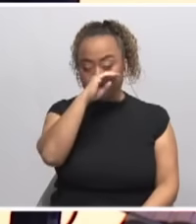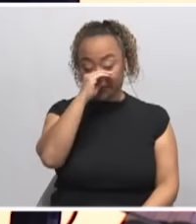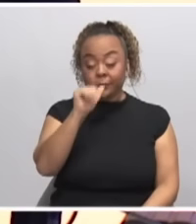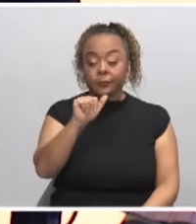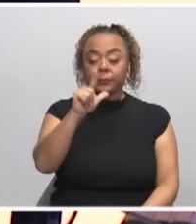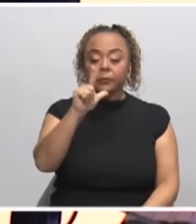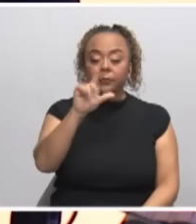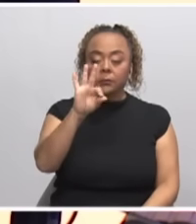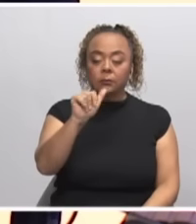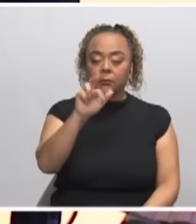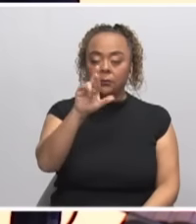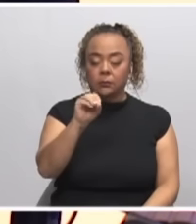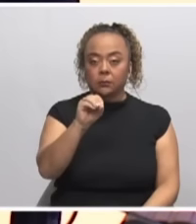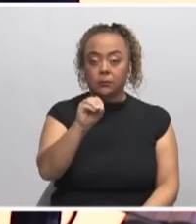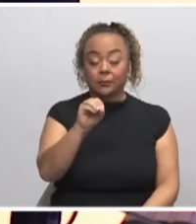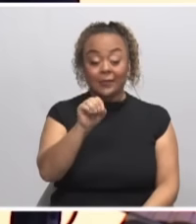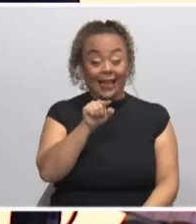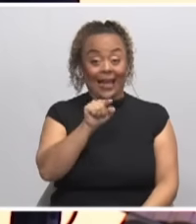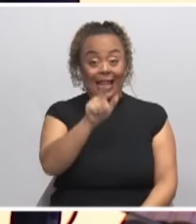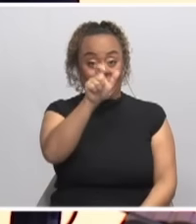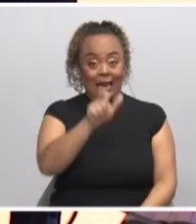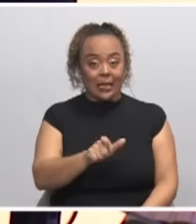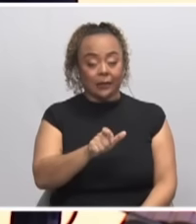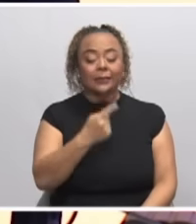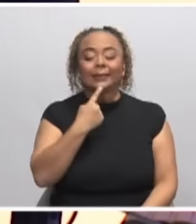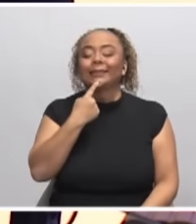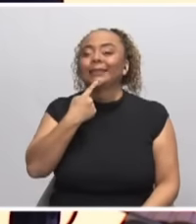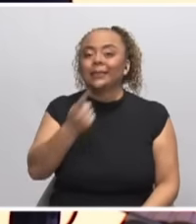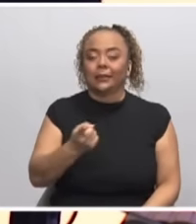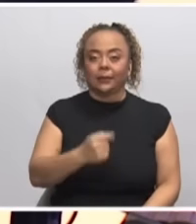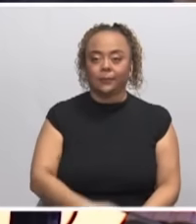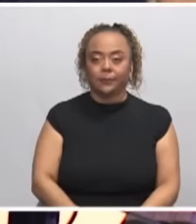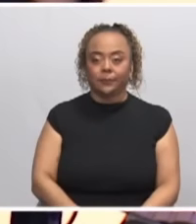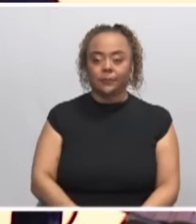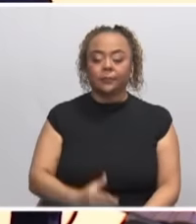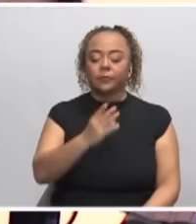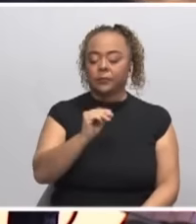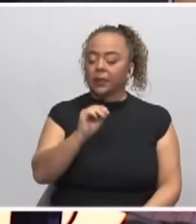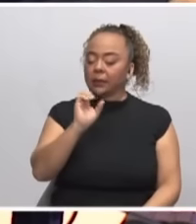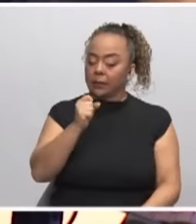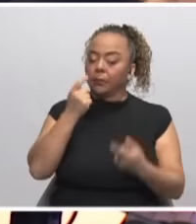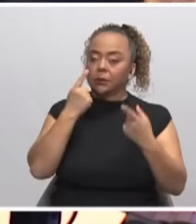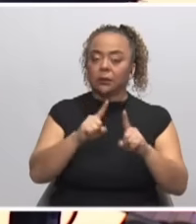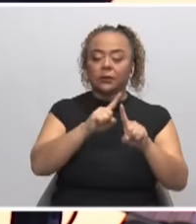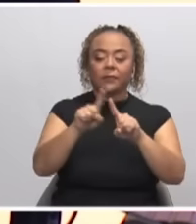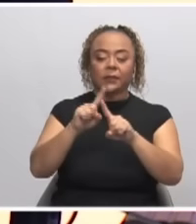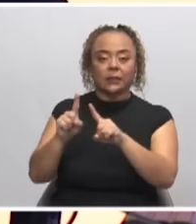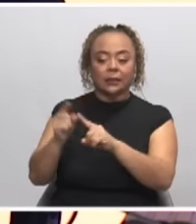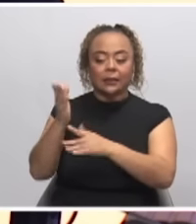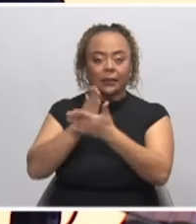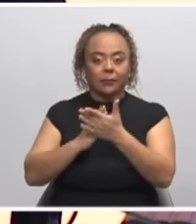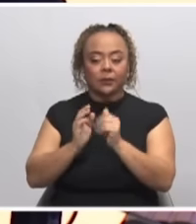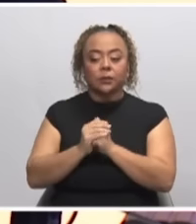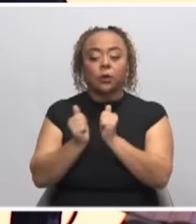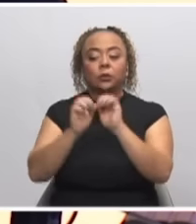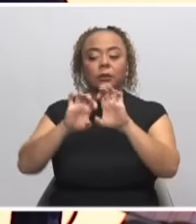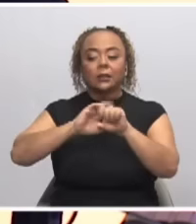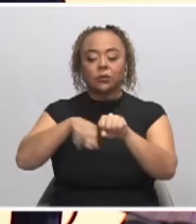Alfaro él dice y así ha sido en diferentes etapas incluso con la